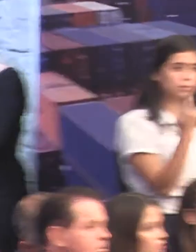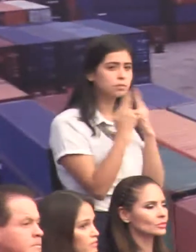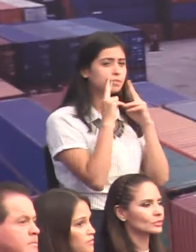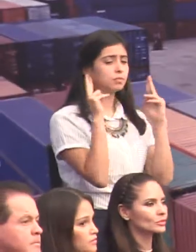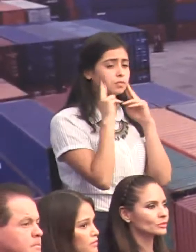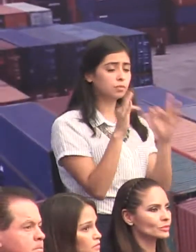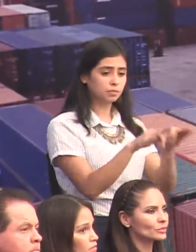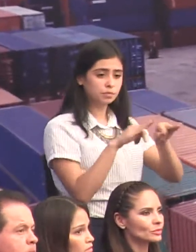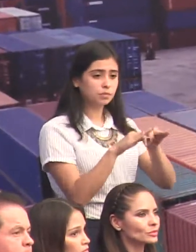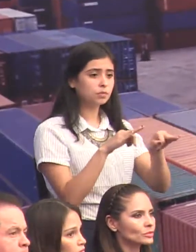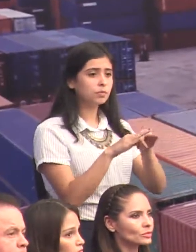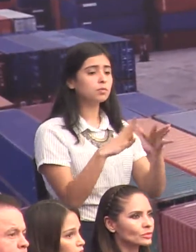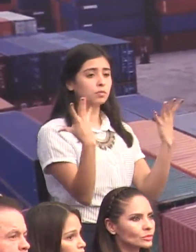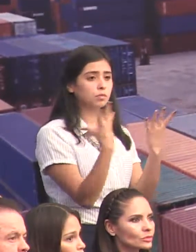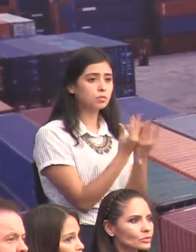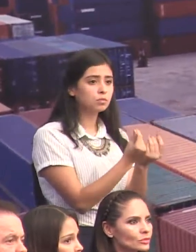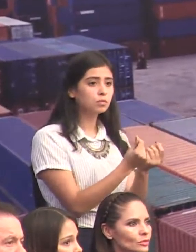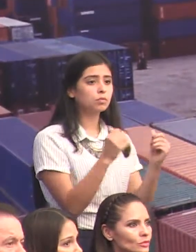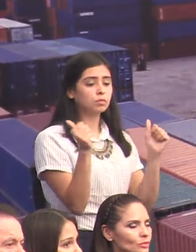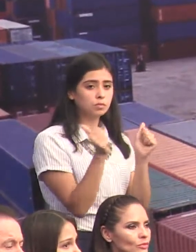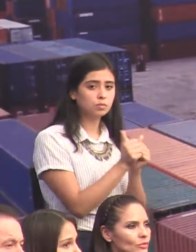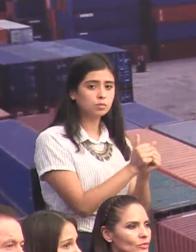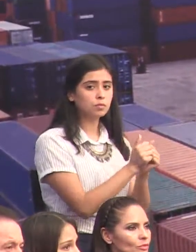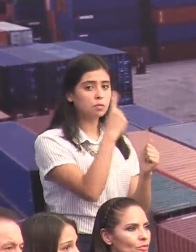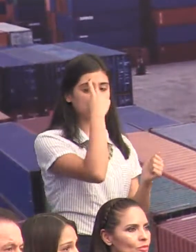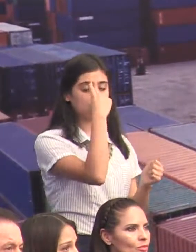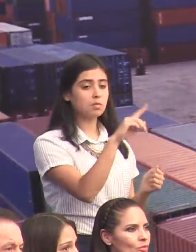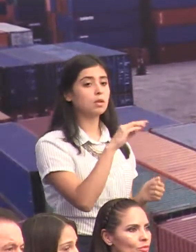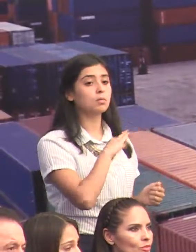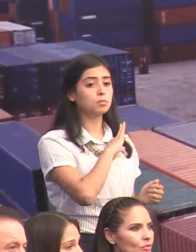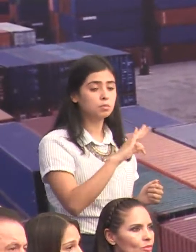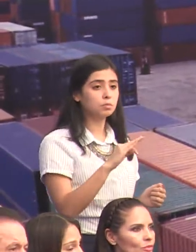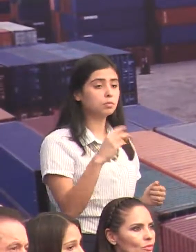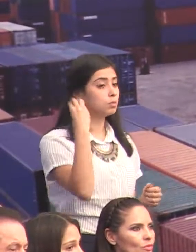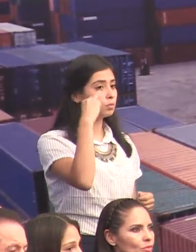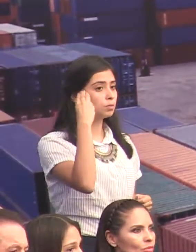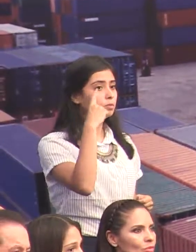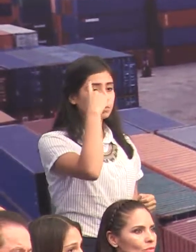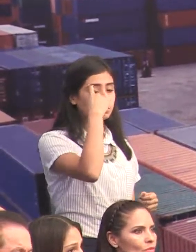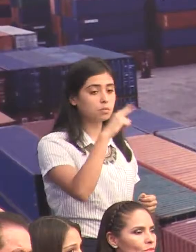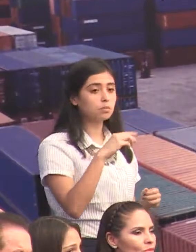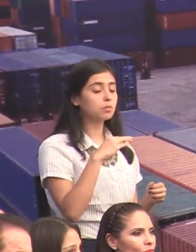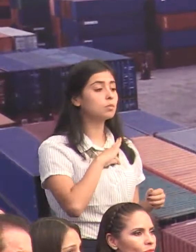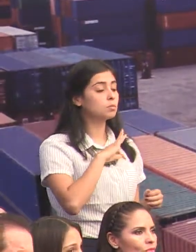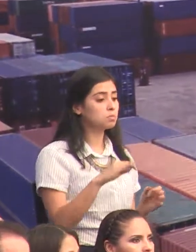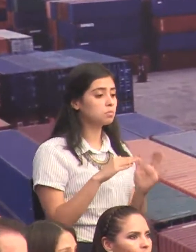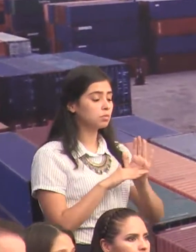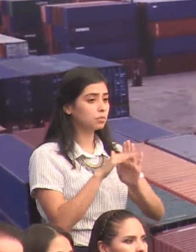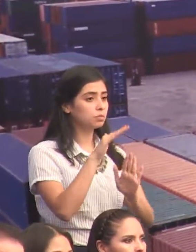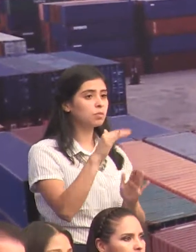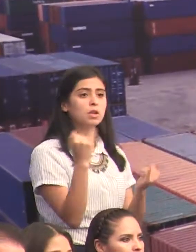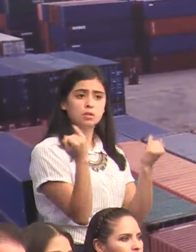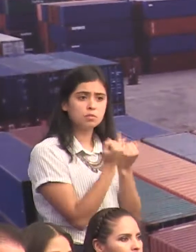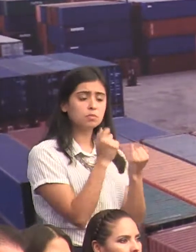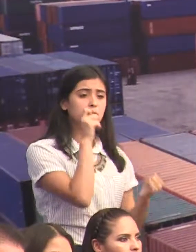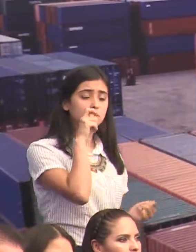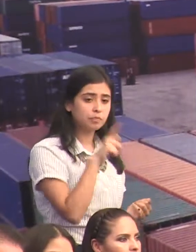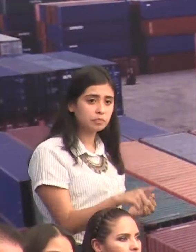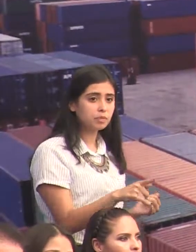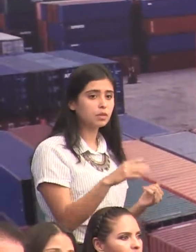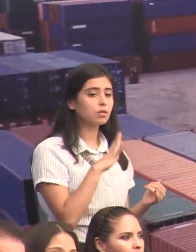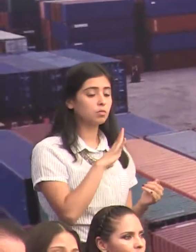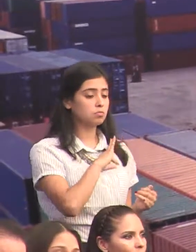al presidente municipal de Morelia, que también hemos tenido reuniones y el cual estamos trabajando para que Morelia pueda